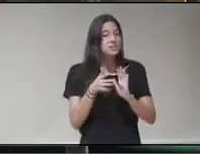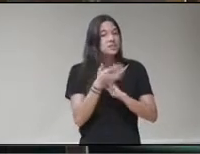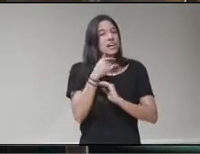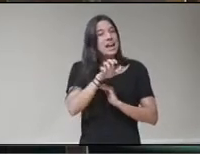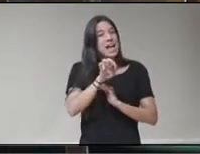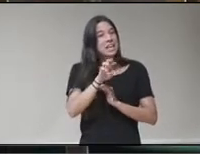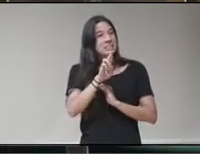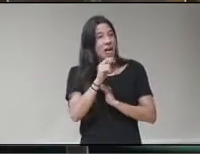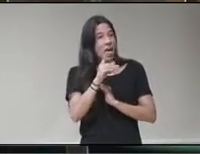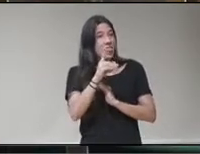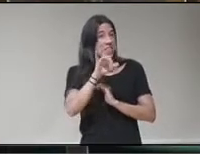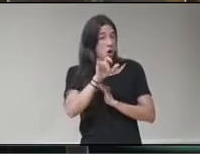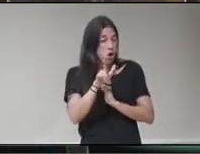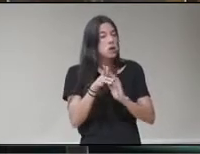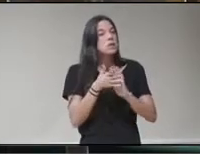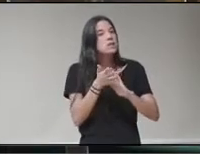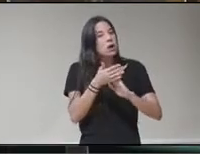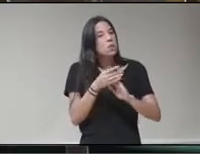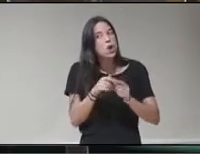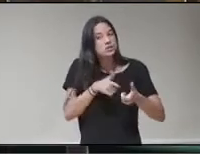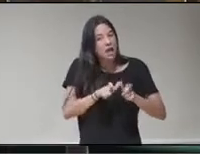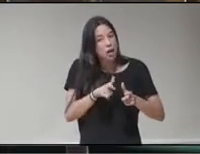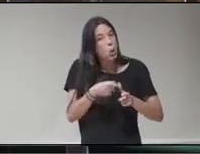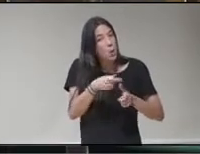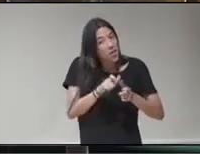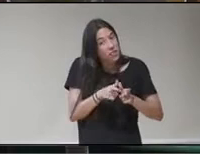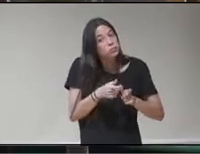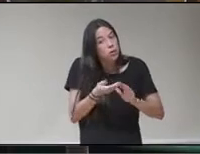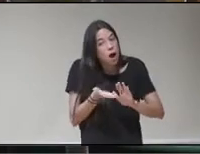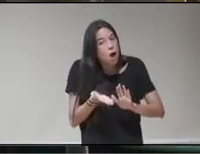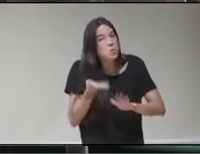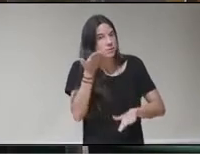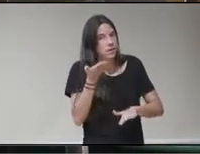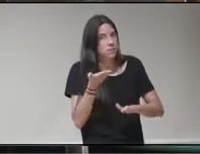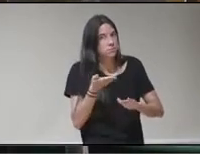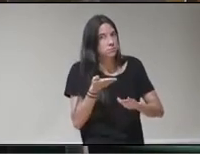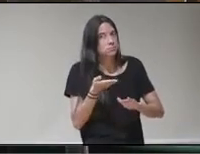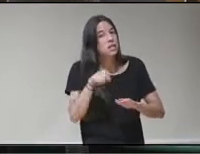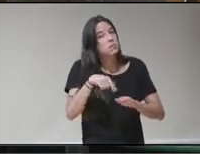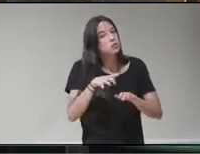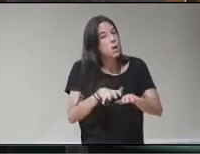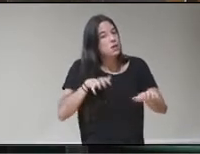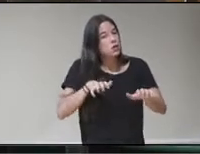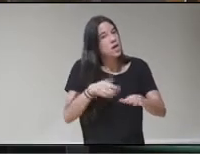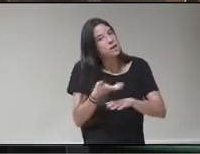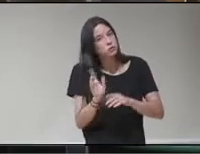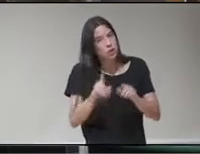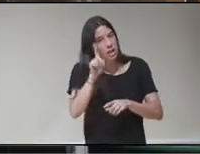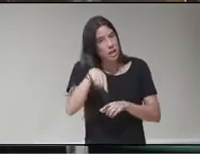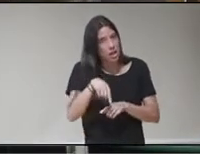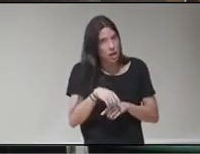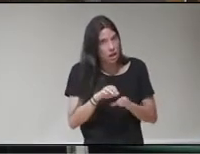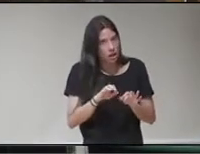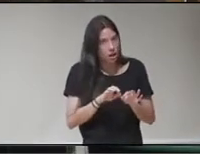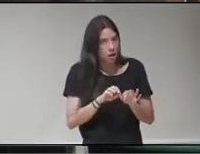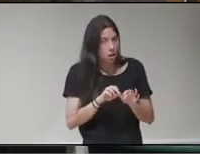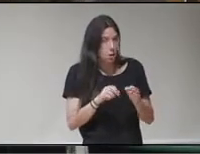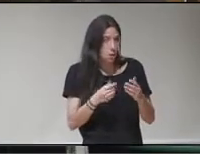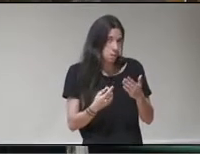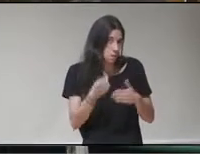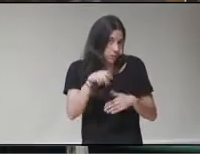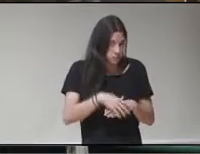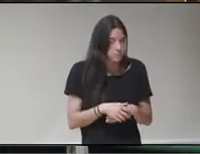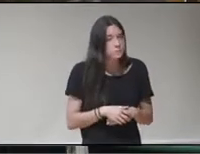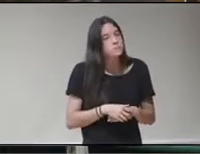una recuperación de los lactobacilos que van a ser dominantes durante todo el resto del ciclo. Y ya solo me queda hablar